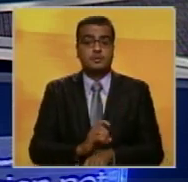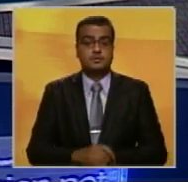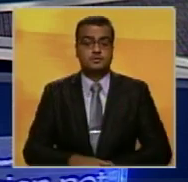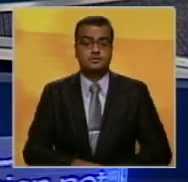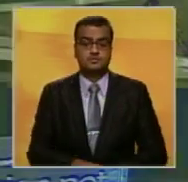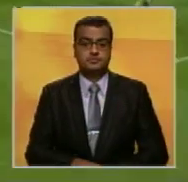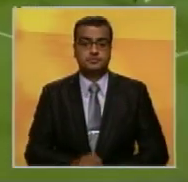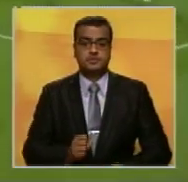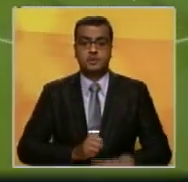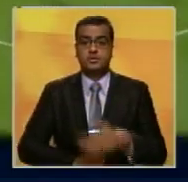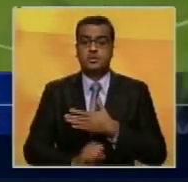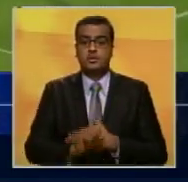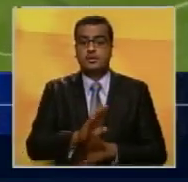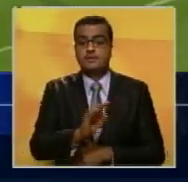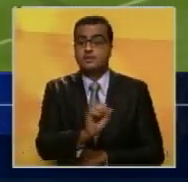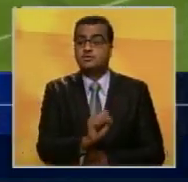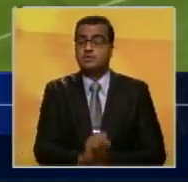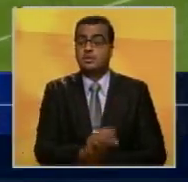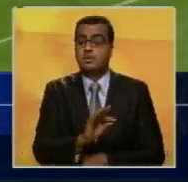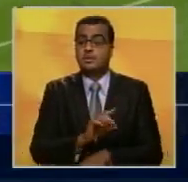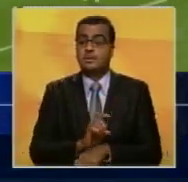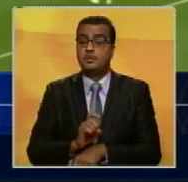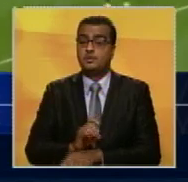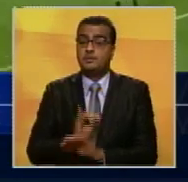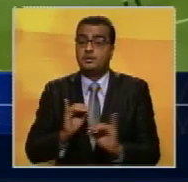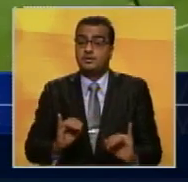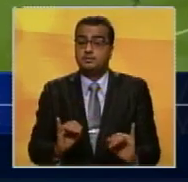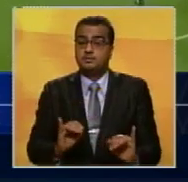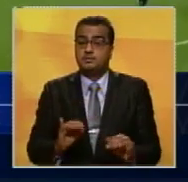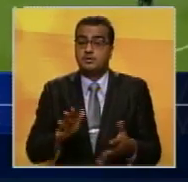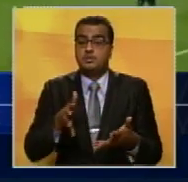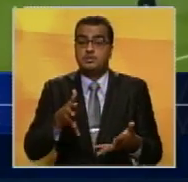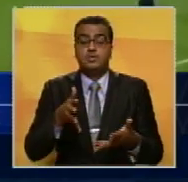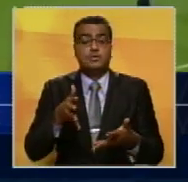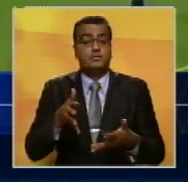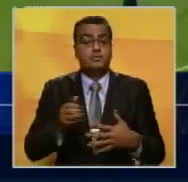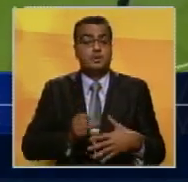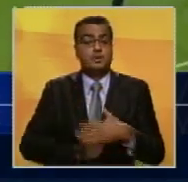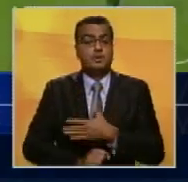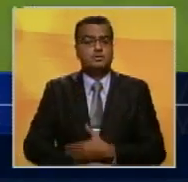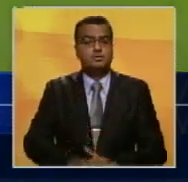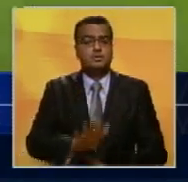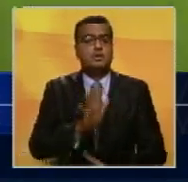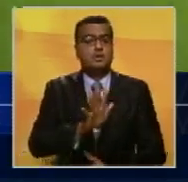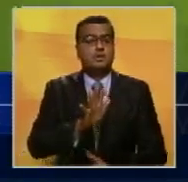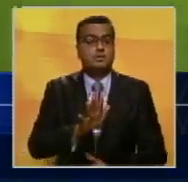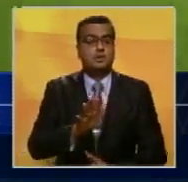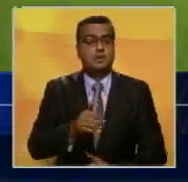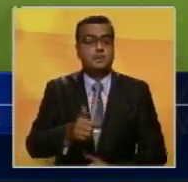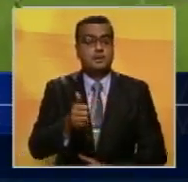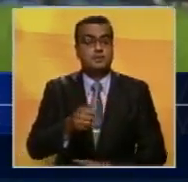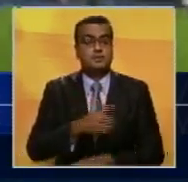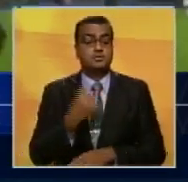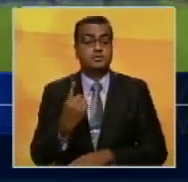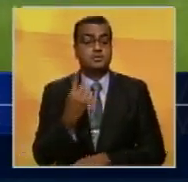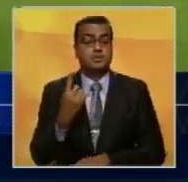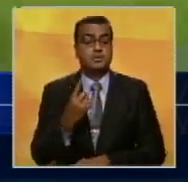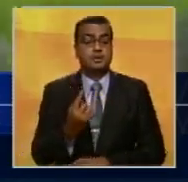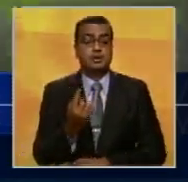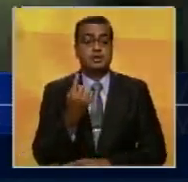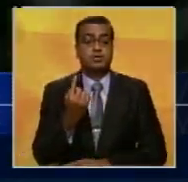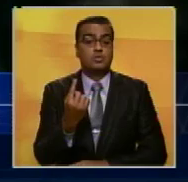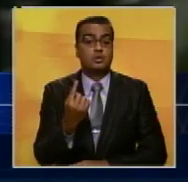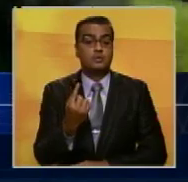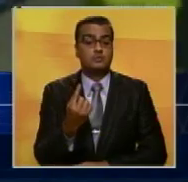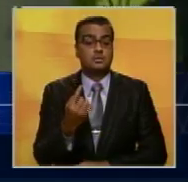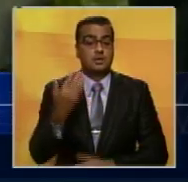El gol de Batshuayi a los 9 minutos del final le sirvió al Chelsea para ganar su 5ª Premier League, ya que solo había ganado una liga